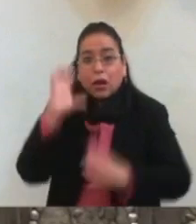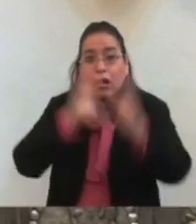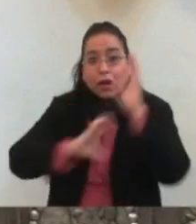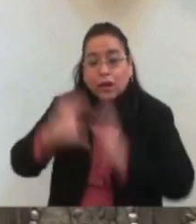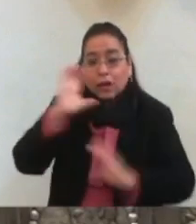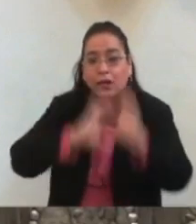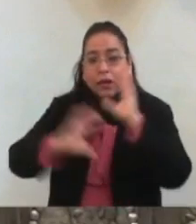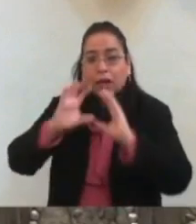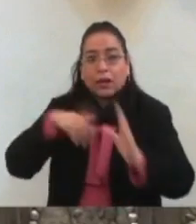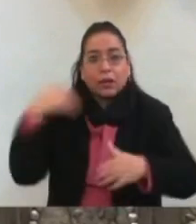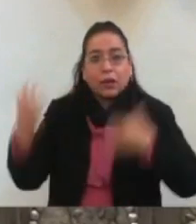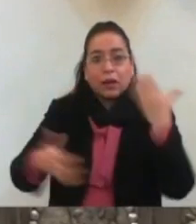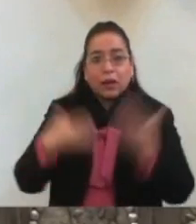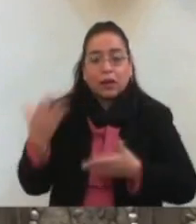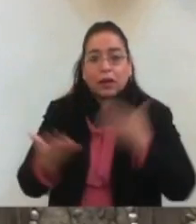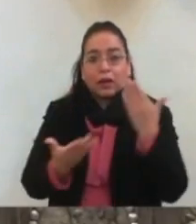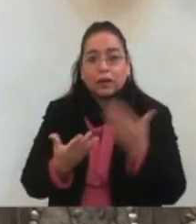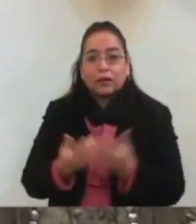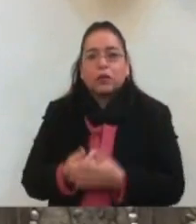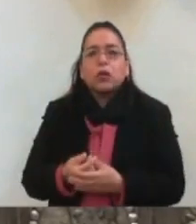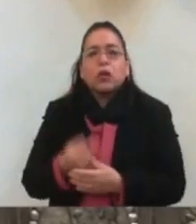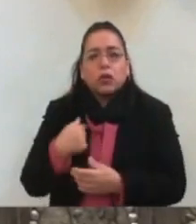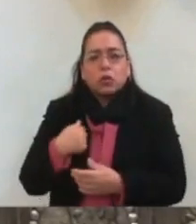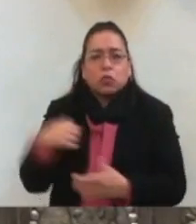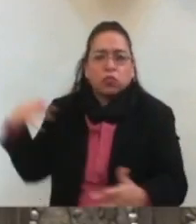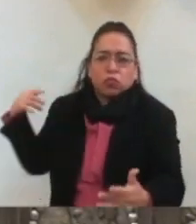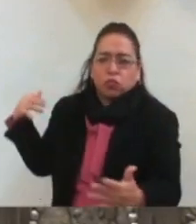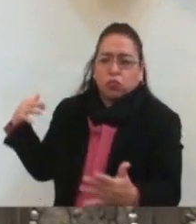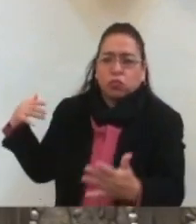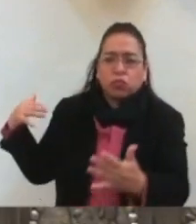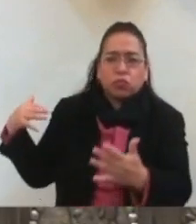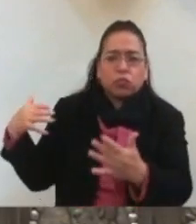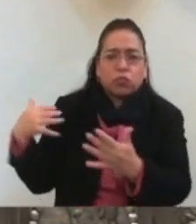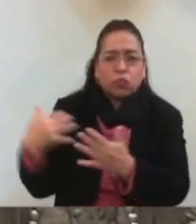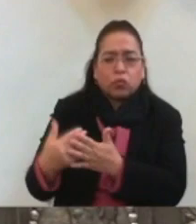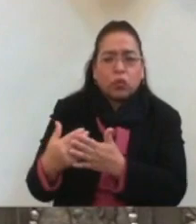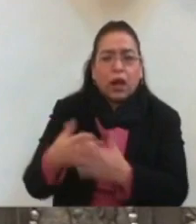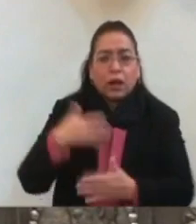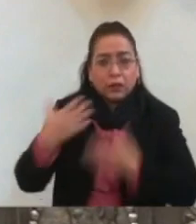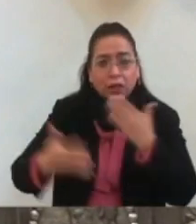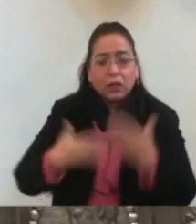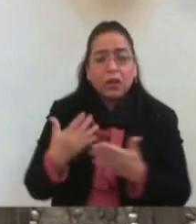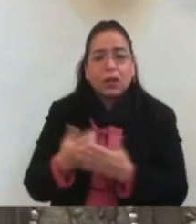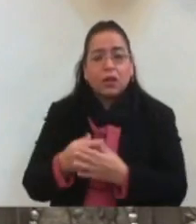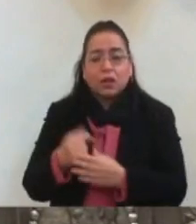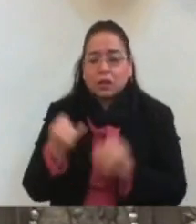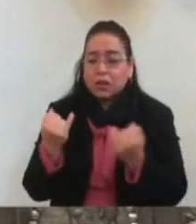ha permitido seguir adelante caminar